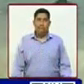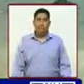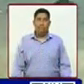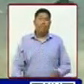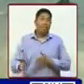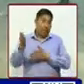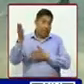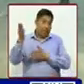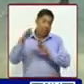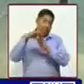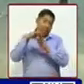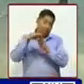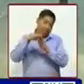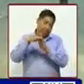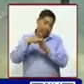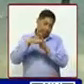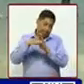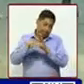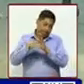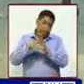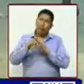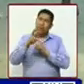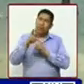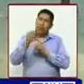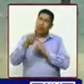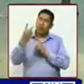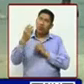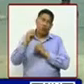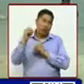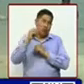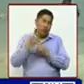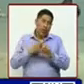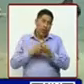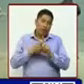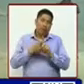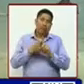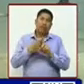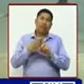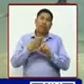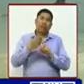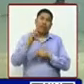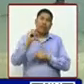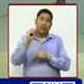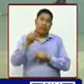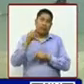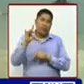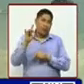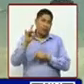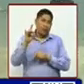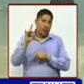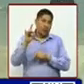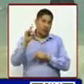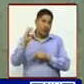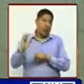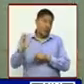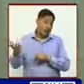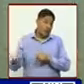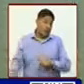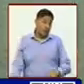Las precipitaciones han bajado en un 2.2% y las temperaturas han subido en un 0.8 grados